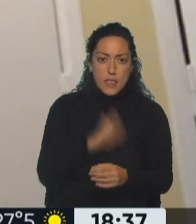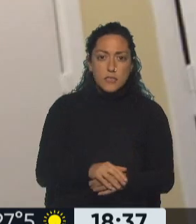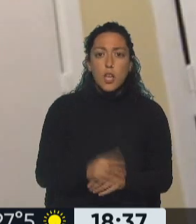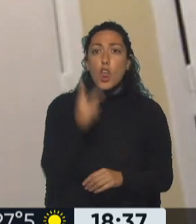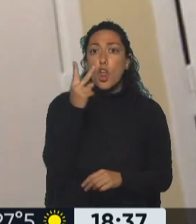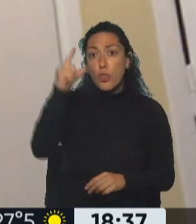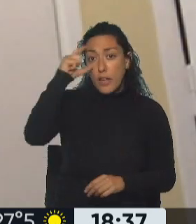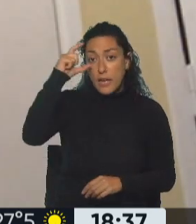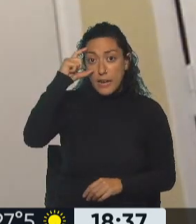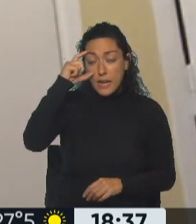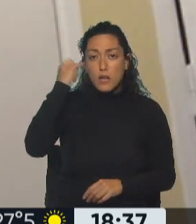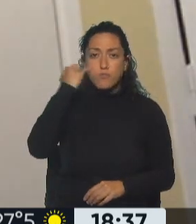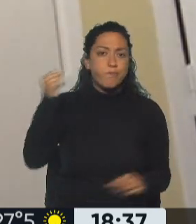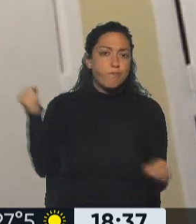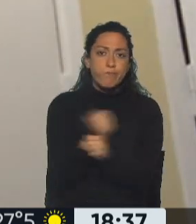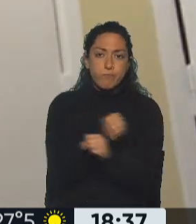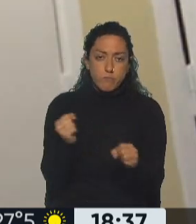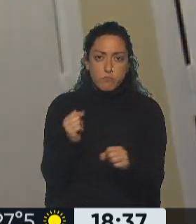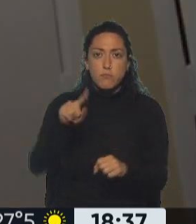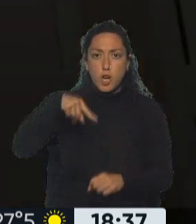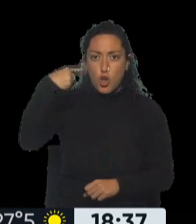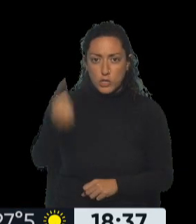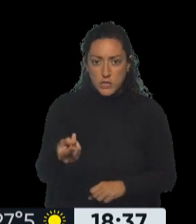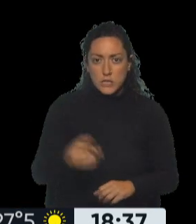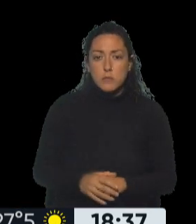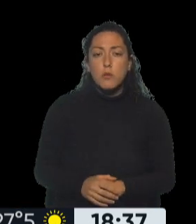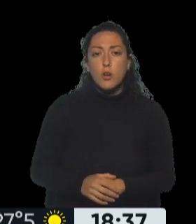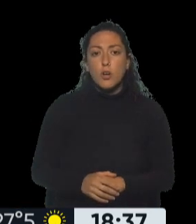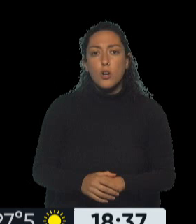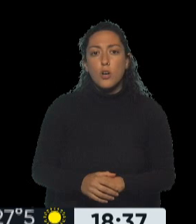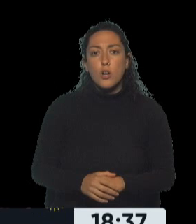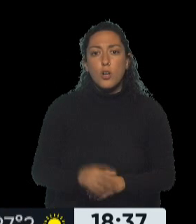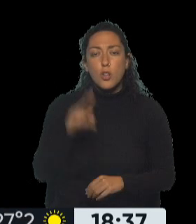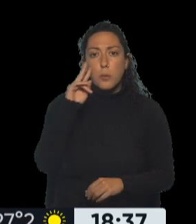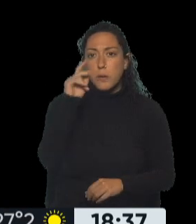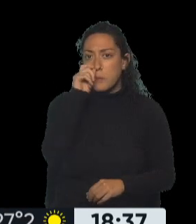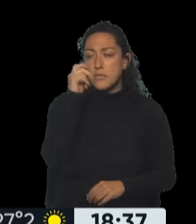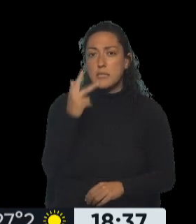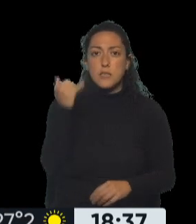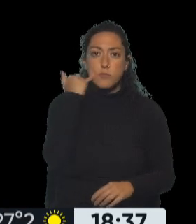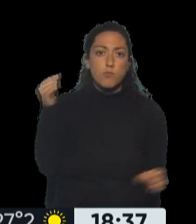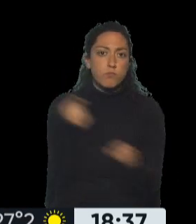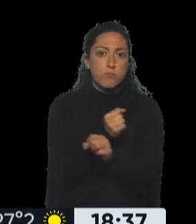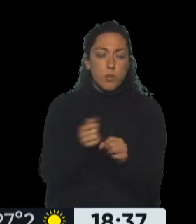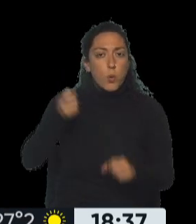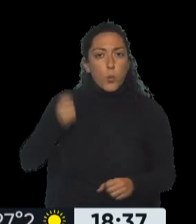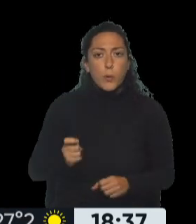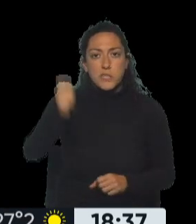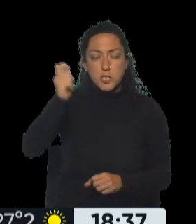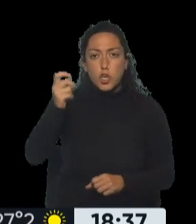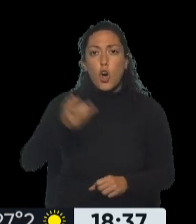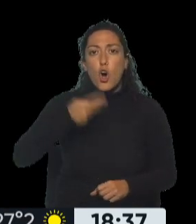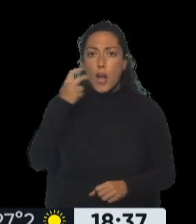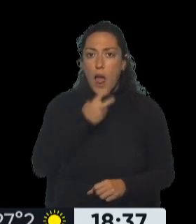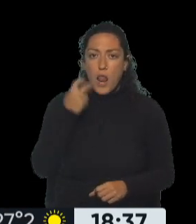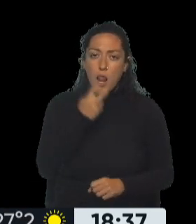de enero quedó ratificado, el 2 de enero próximo de 2023, quedó ratificado el juicio oral y público contra los